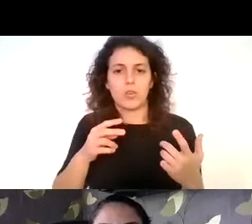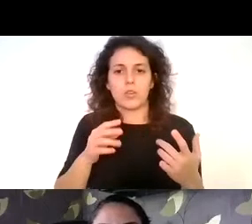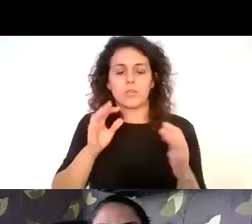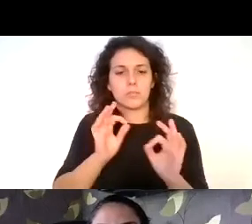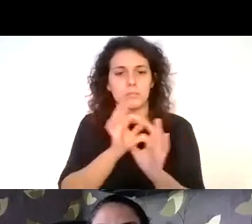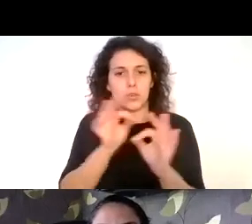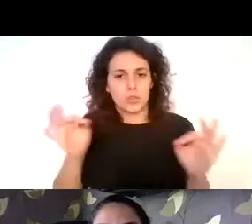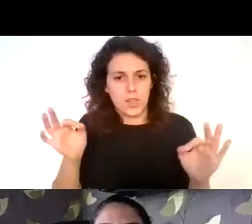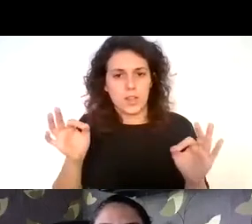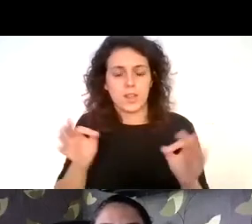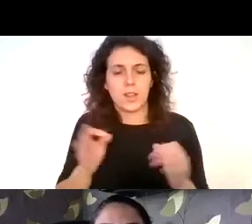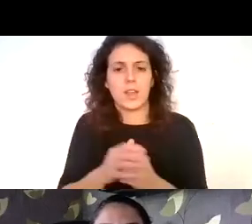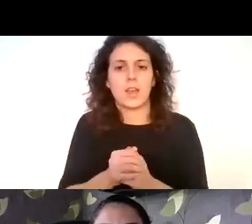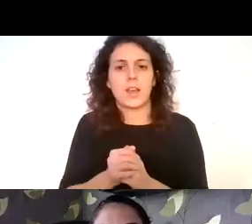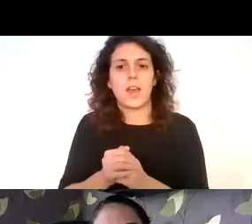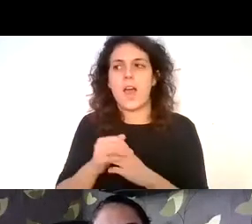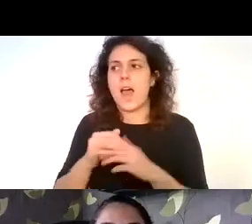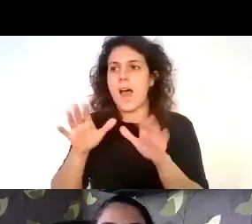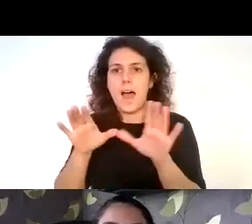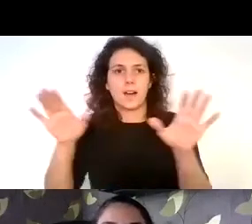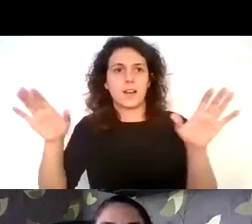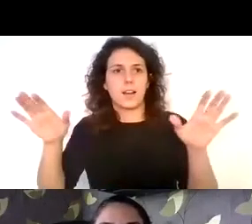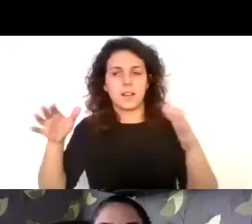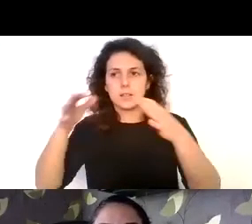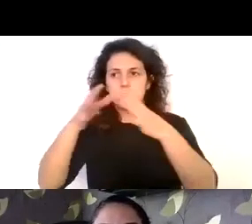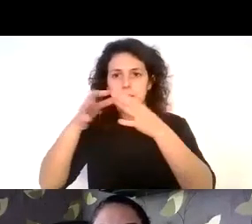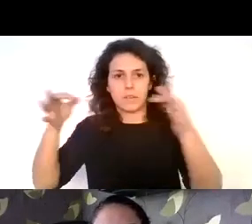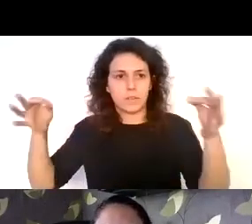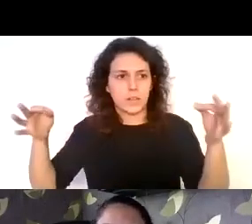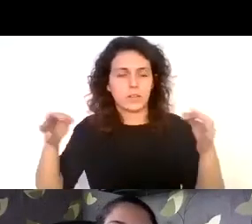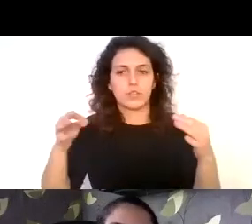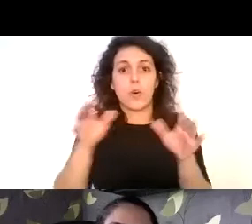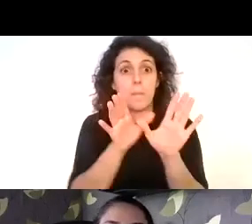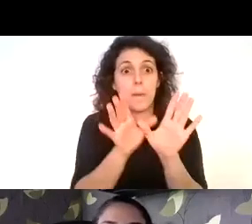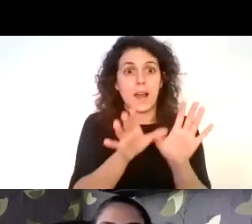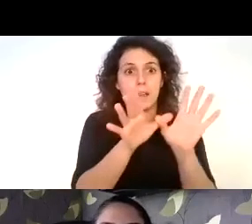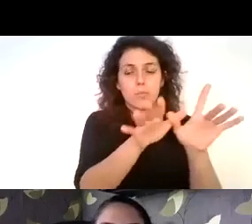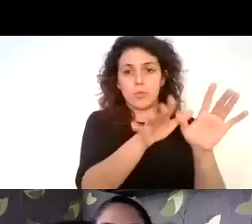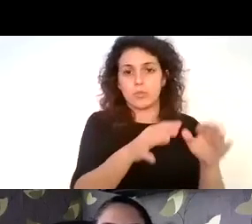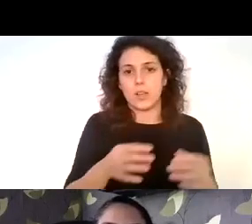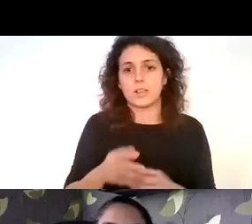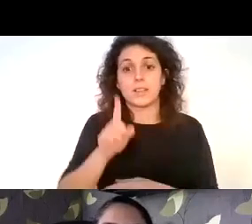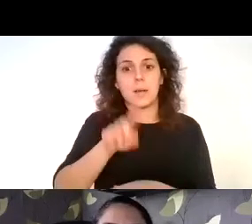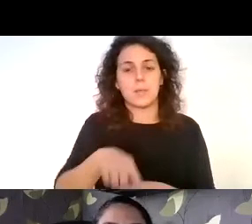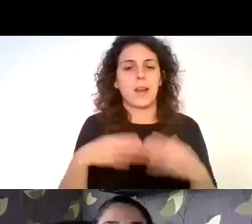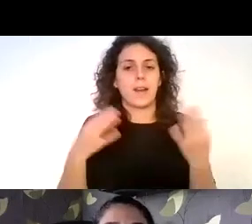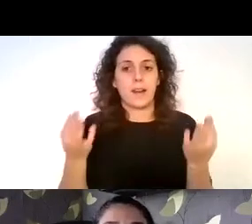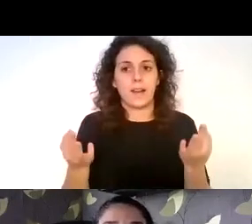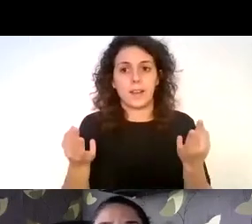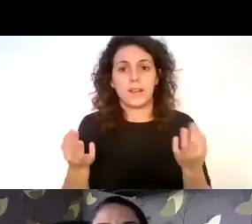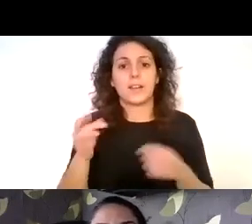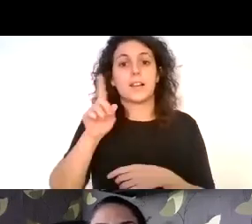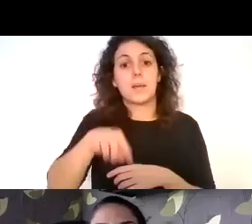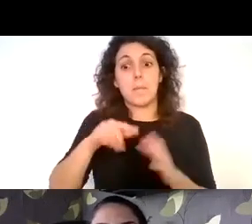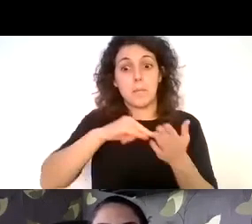biodanza, armonización con los ángeles, danza con mariposas, lógicamente Reiki. Tienen un programa